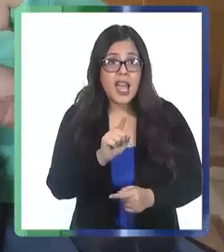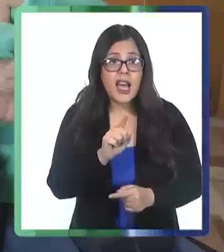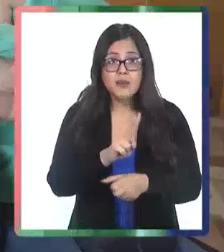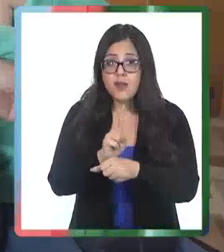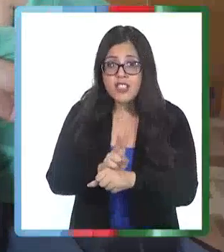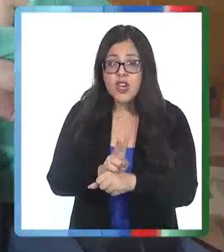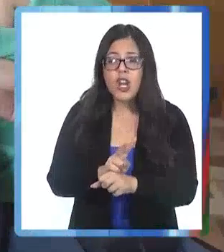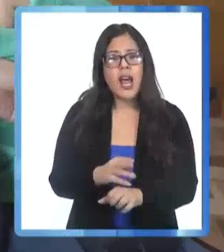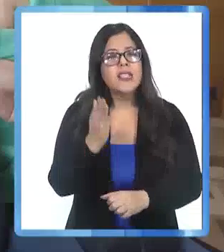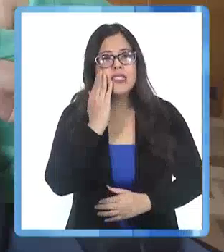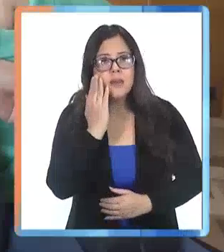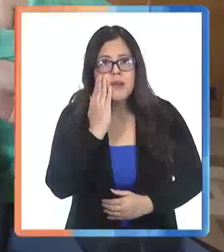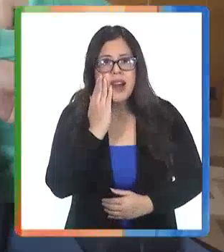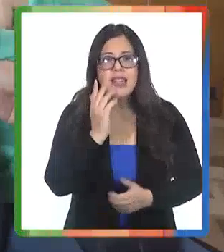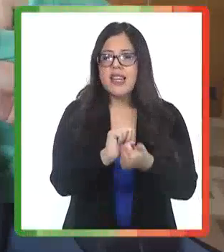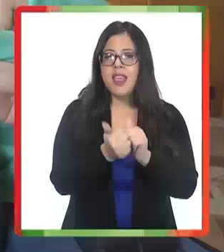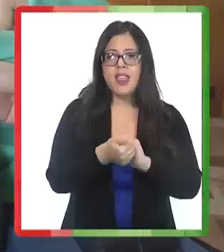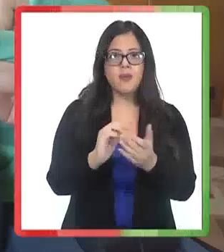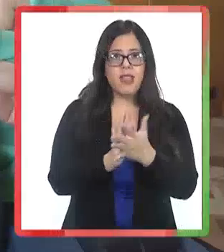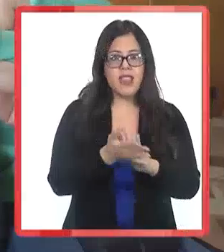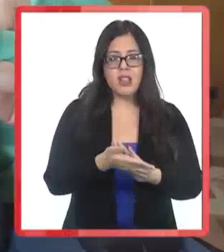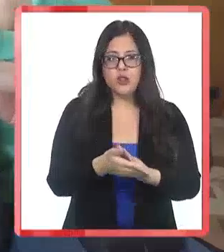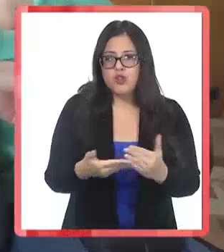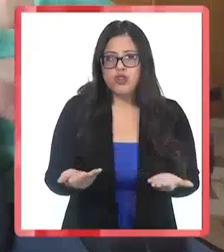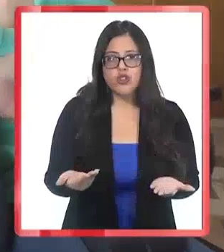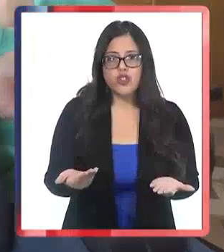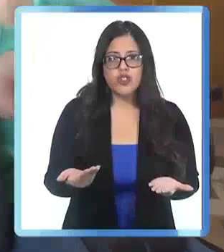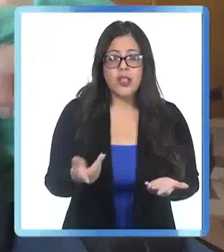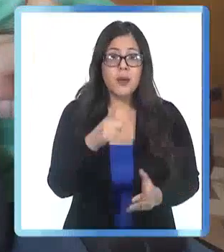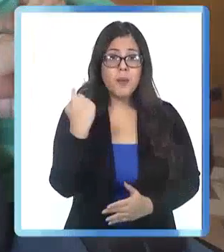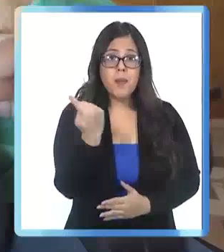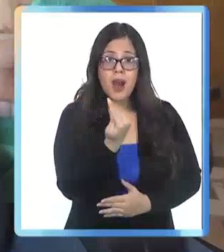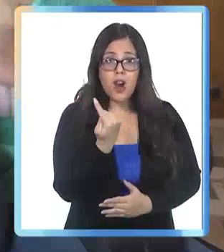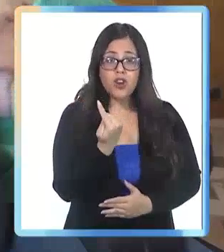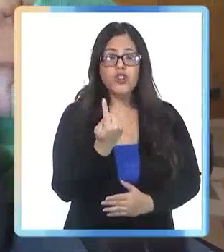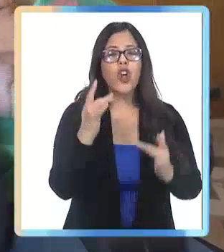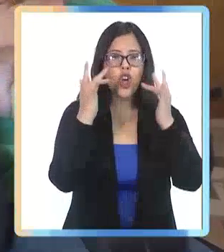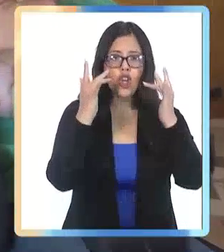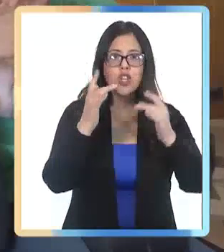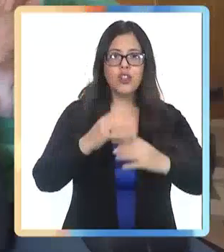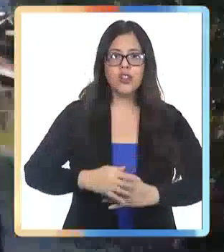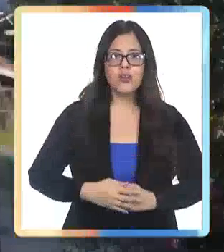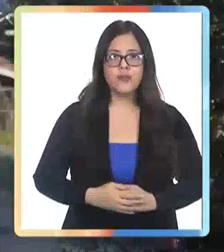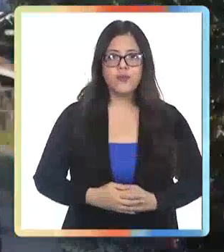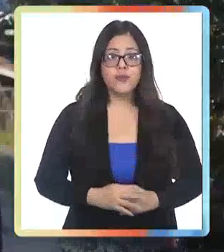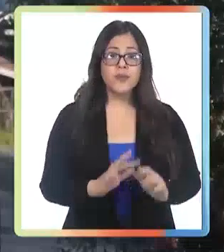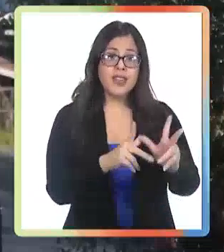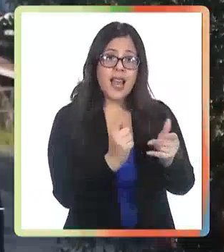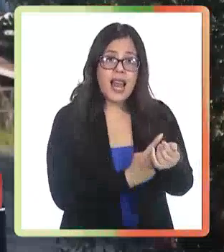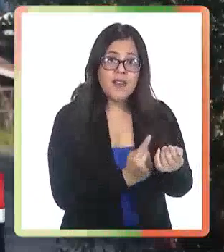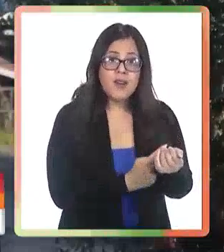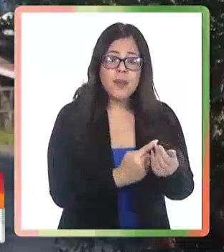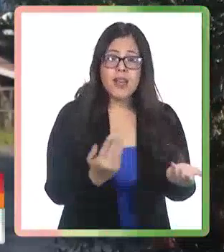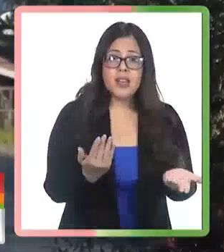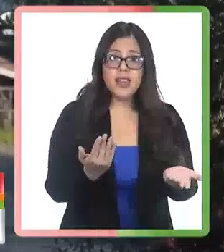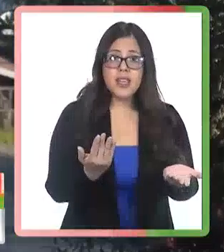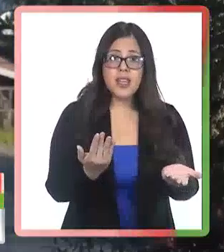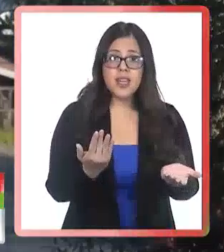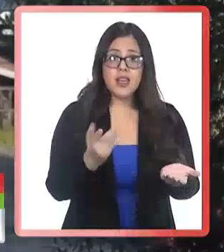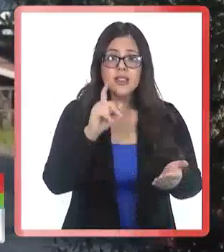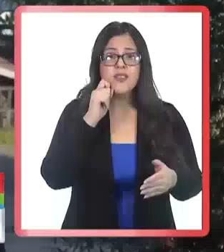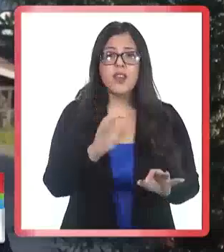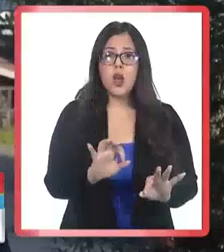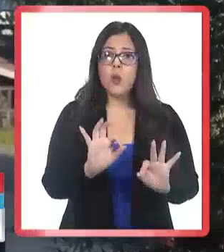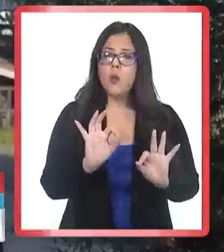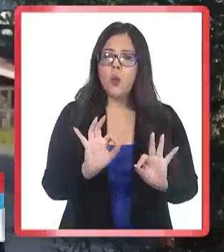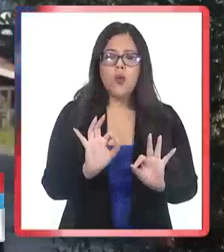simpáticas, se adaptan a todo, entonces para nosotros estamos muy contentos. Las familias han tenido una